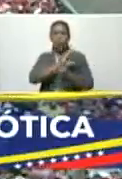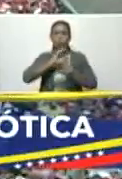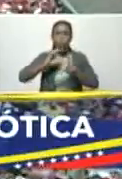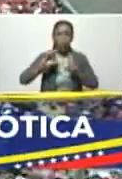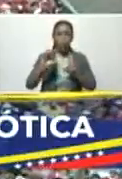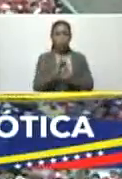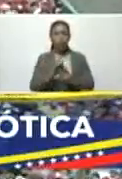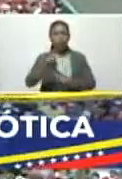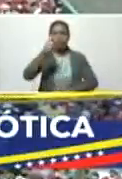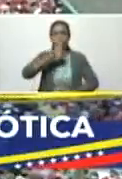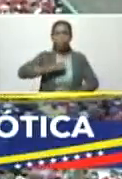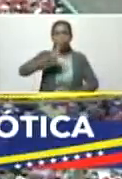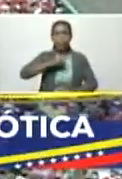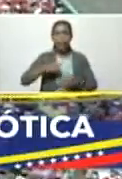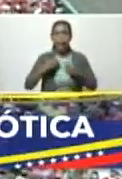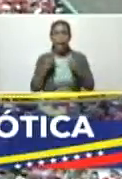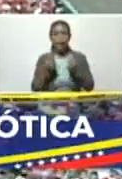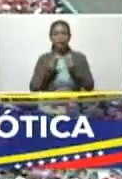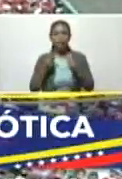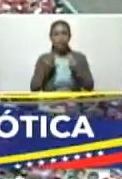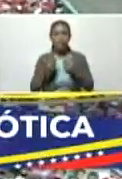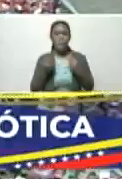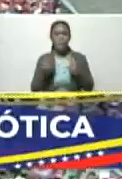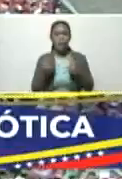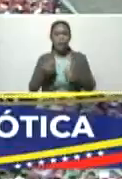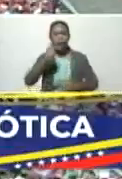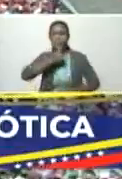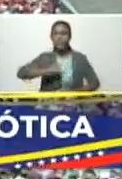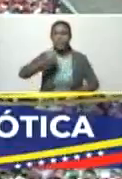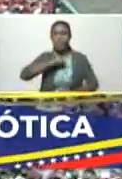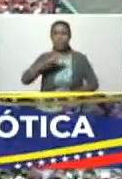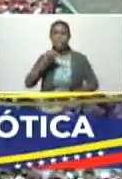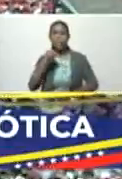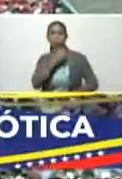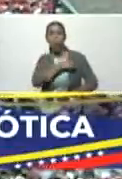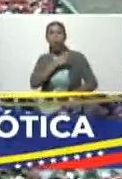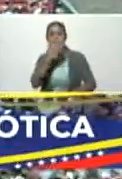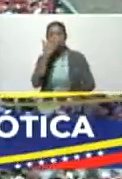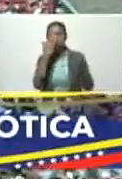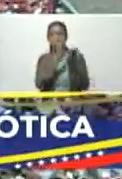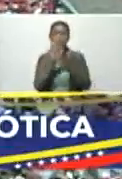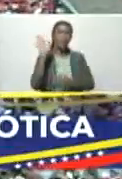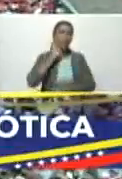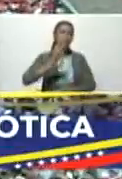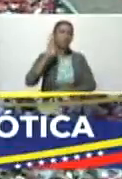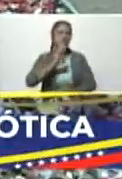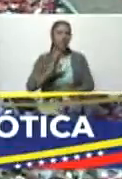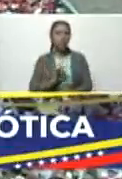a la resistencia económica, a la resistencia moral frente a la corrupción,